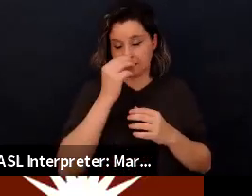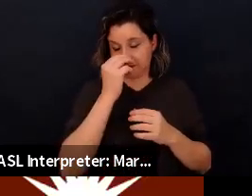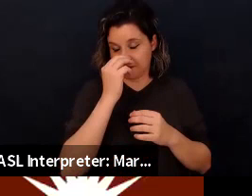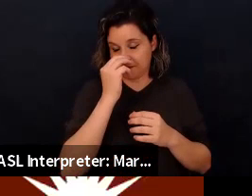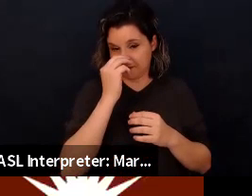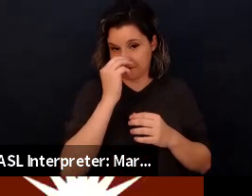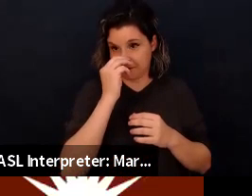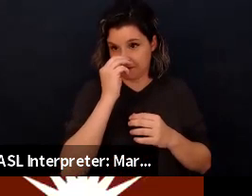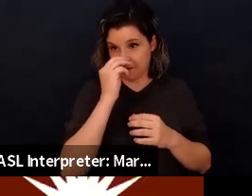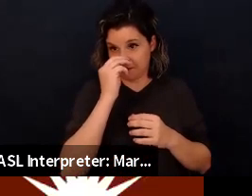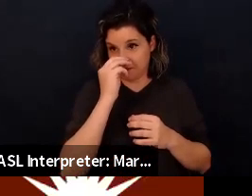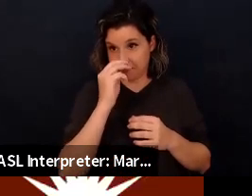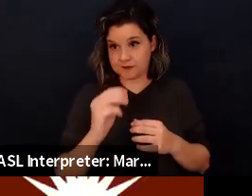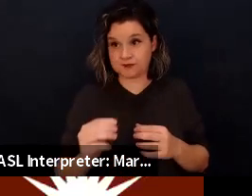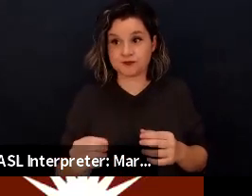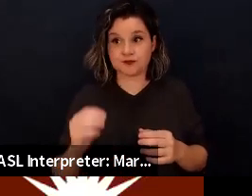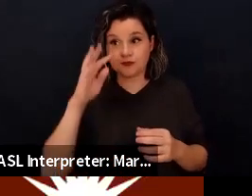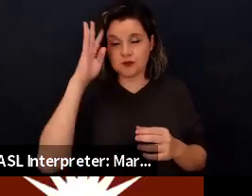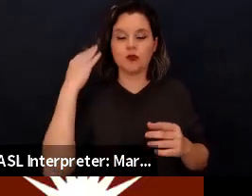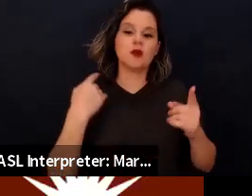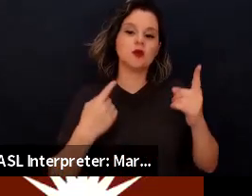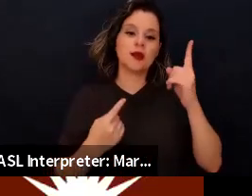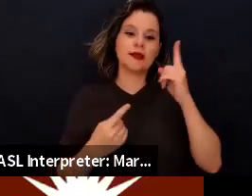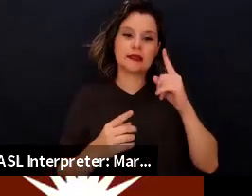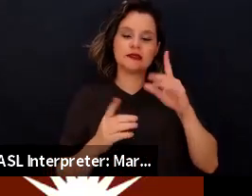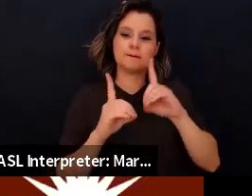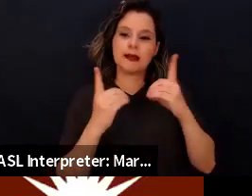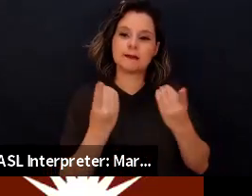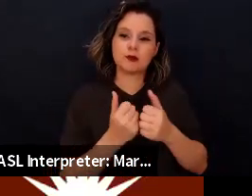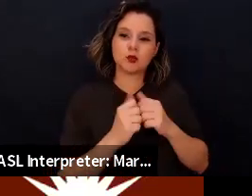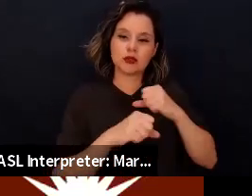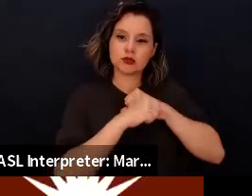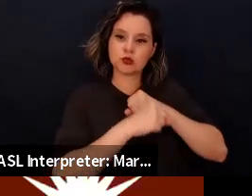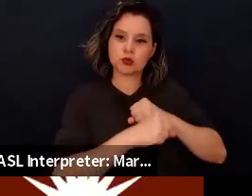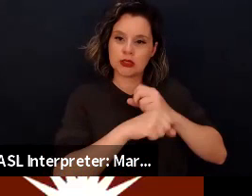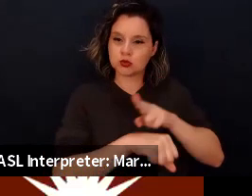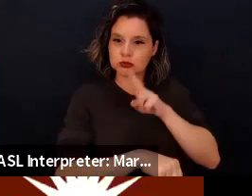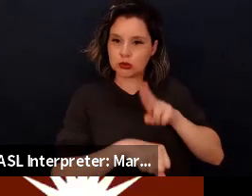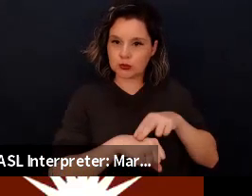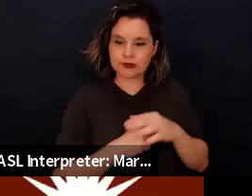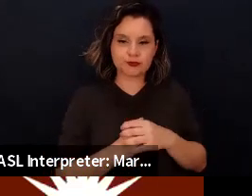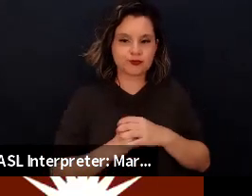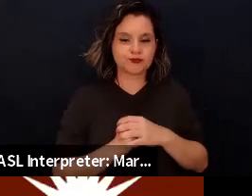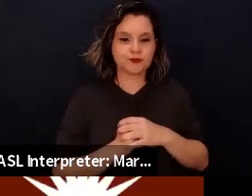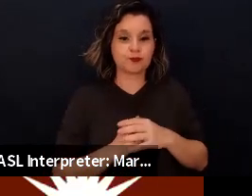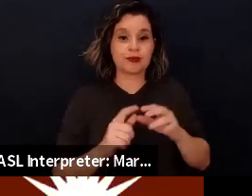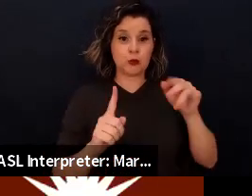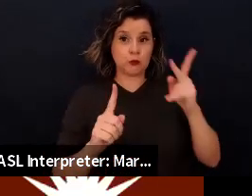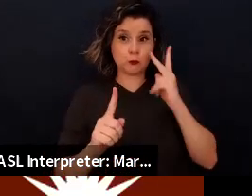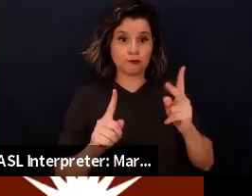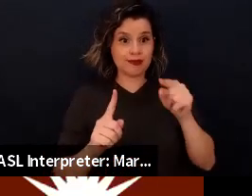número de quejas, reporte de quejas en contra del Departamento de Seguridad Nacional, Y esto, sabemos que